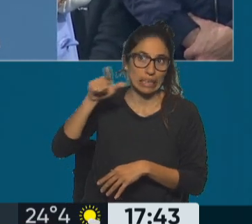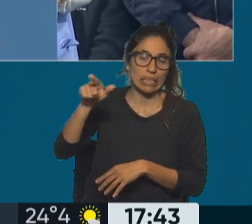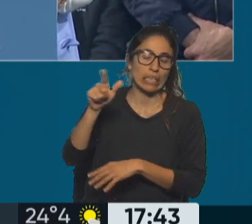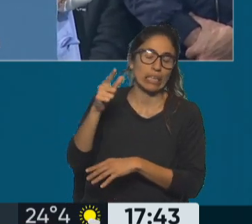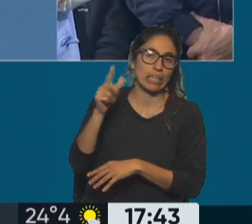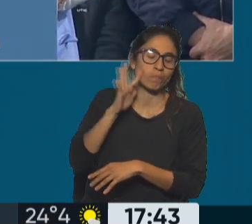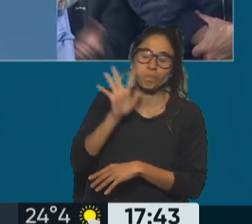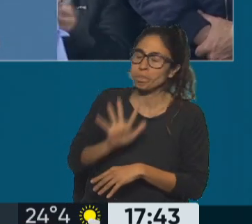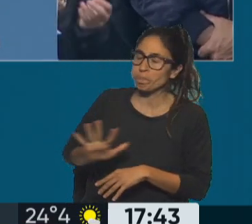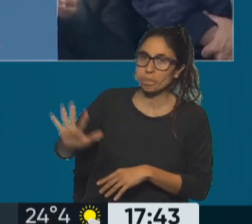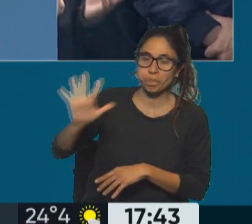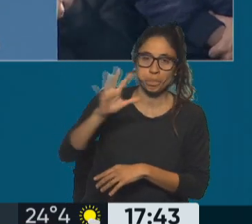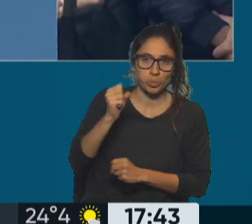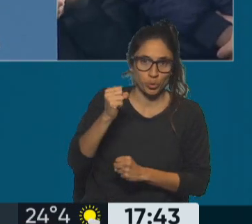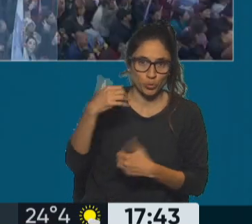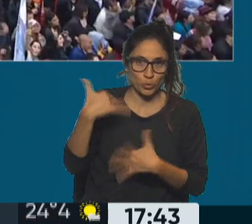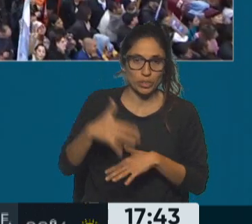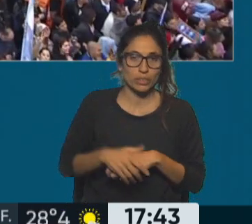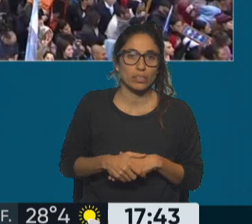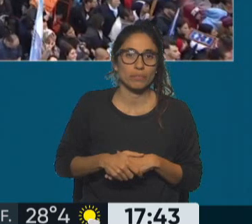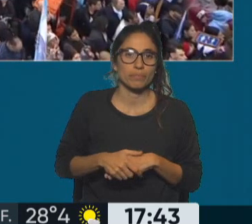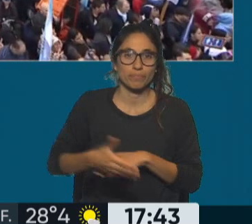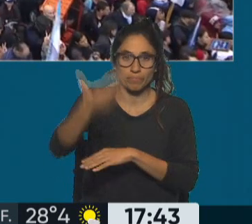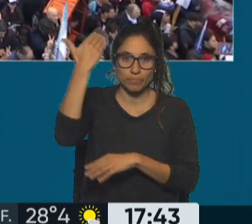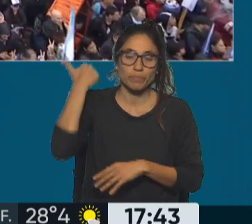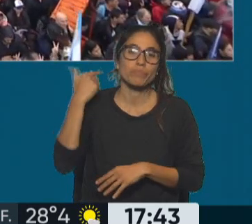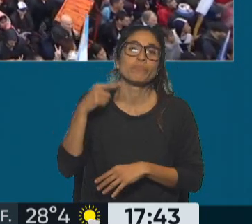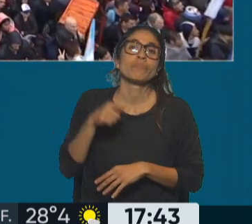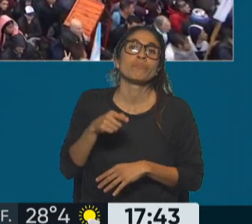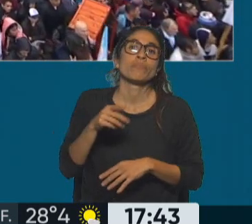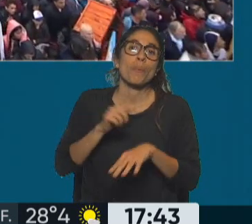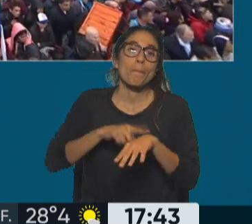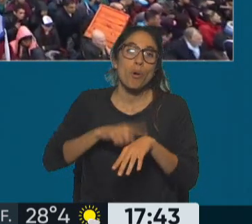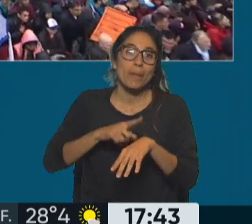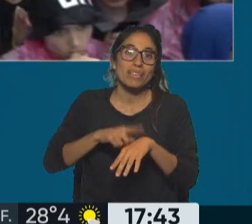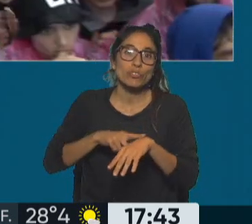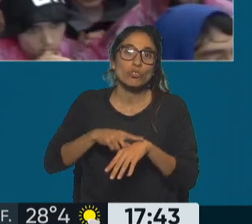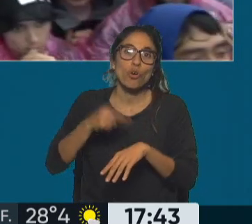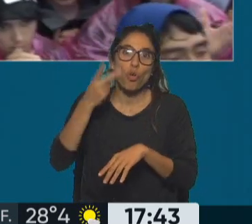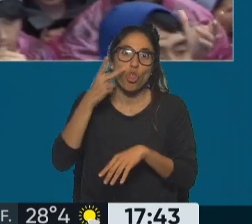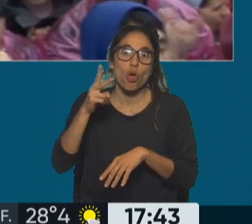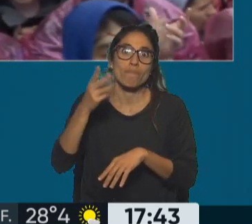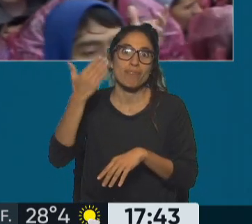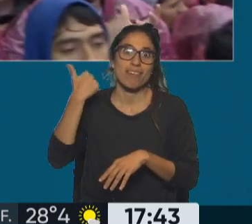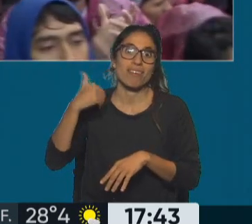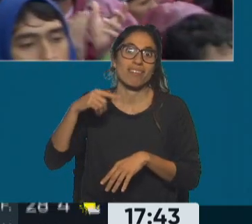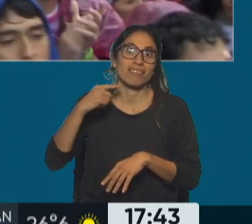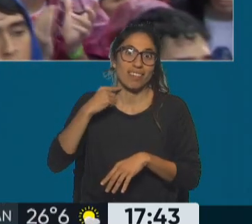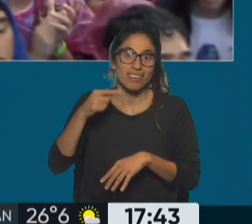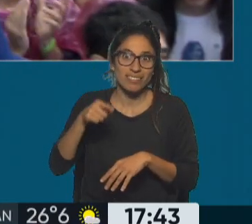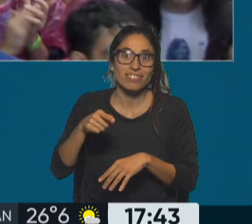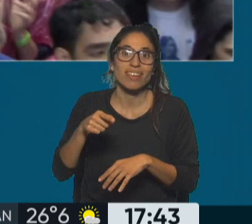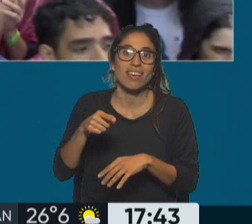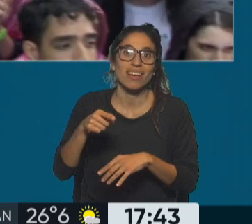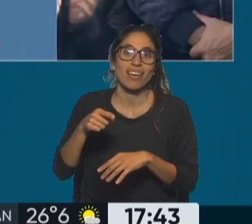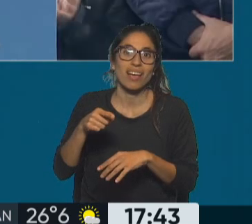en el pasado, cuando nosotros llegamos a la gestión en el 2003, que había mucho para acomodar, ni siquiera en aquellos tiempos era tan cuestionable y tan descarado lo que